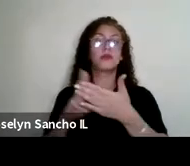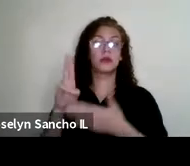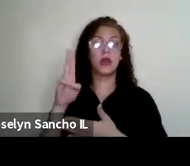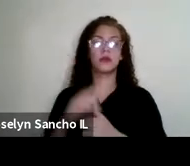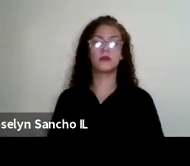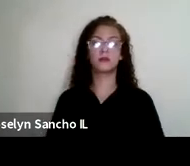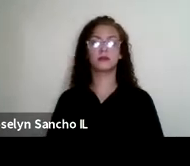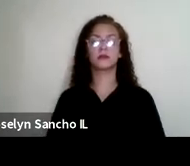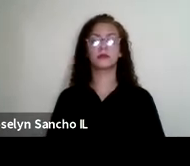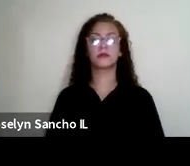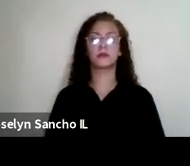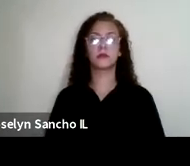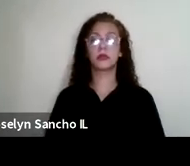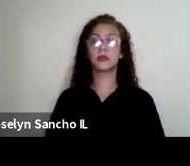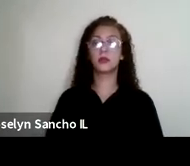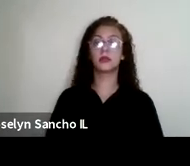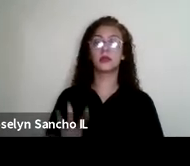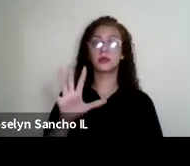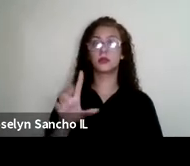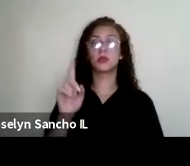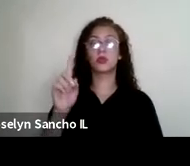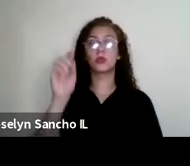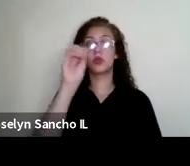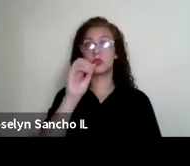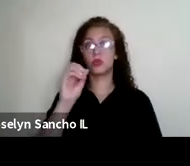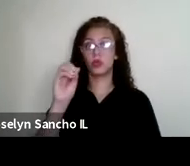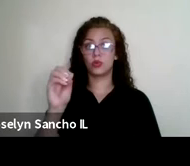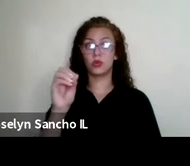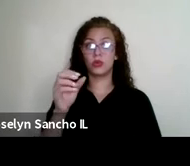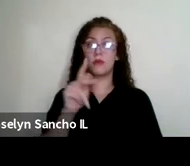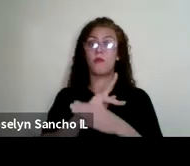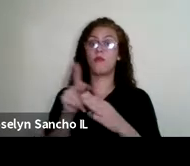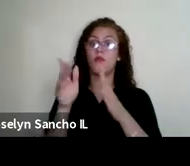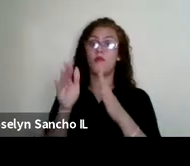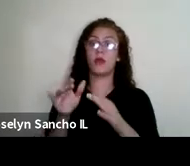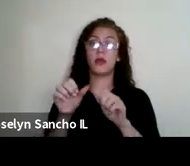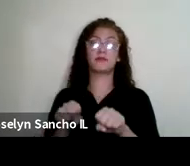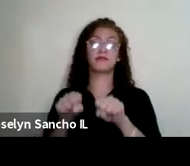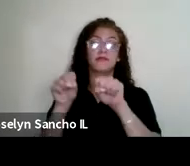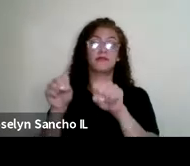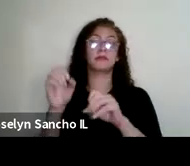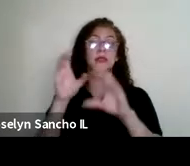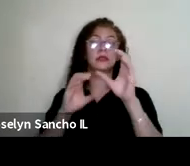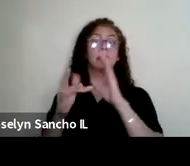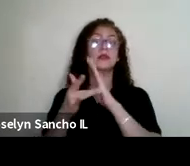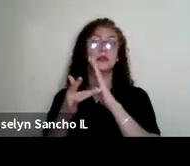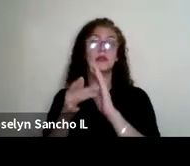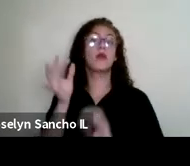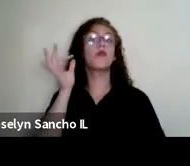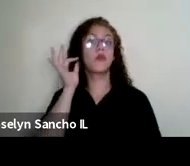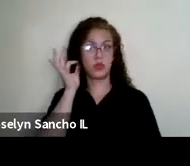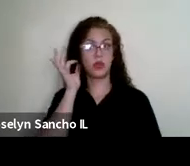que el 51% de los profesionales que se gradúan en ciencia y tecnología son mujeres,